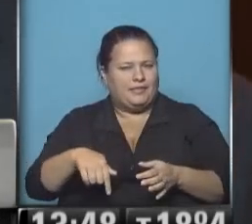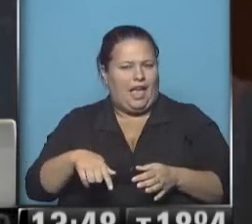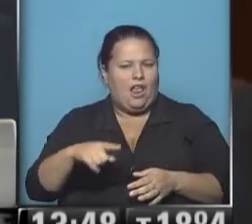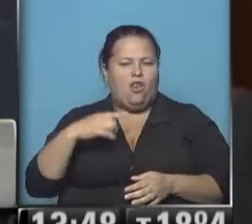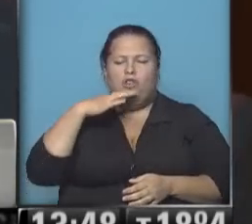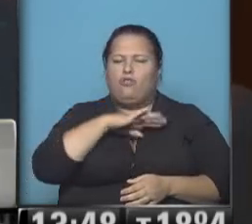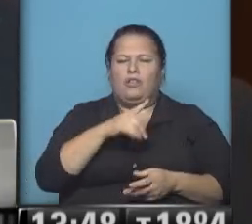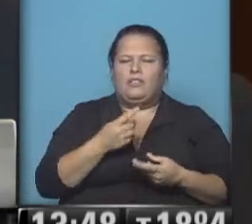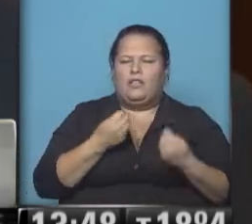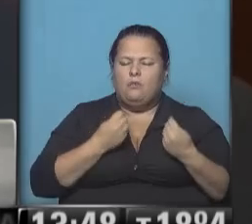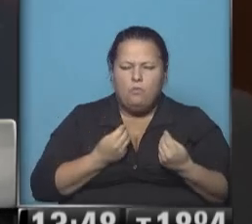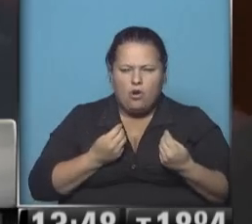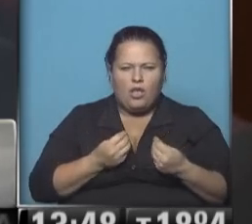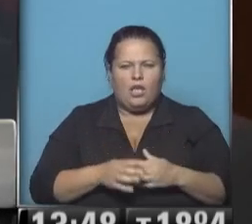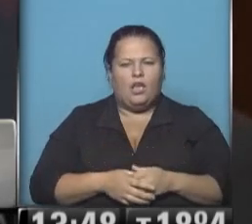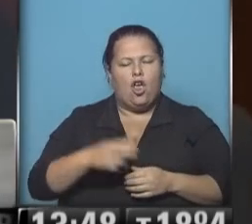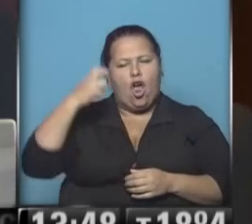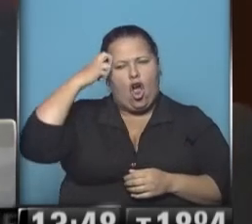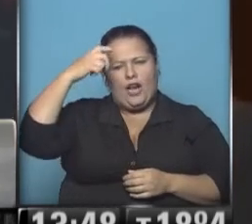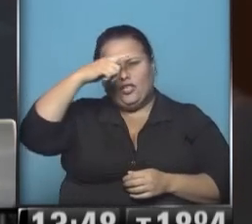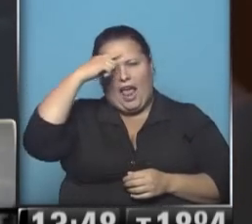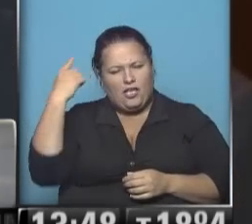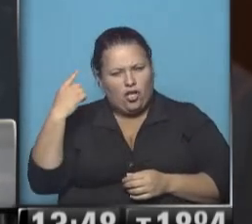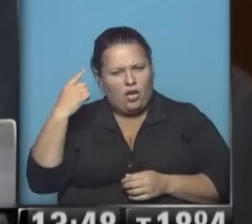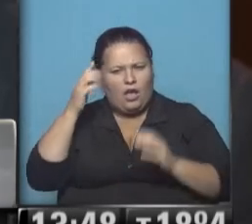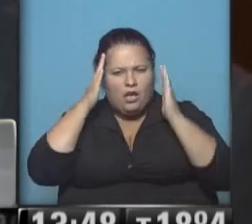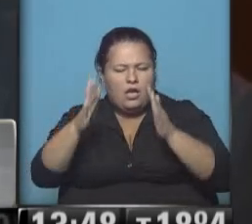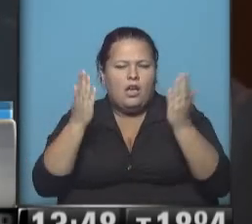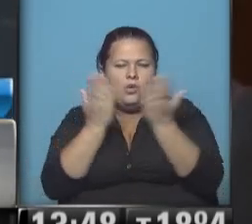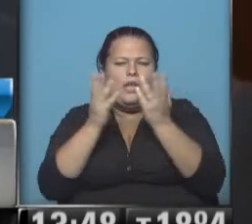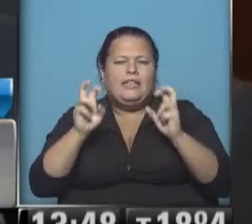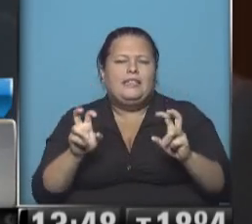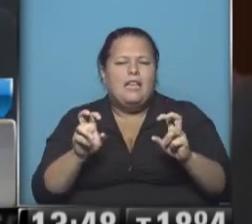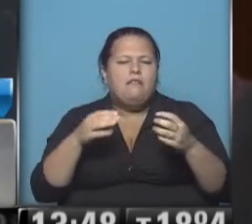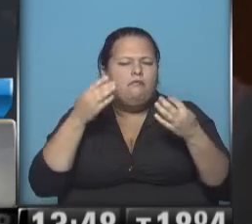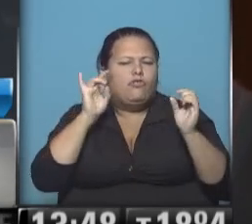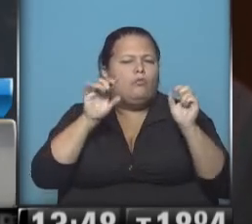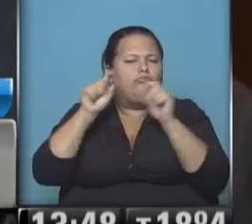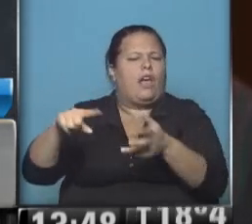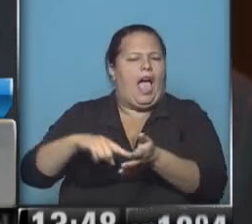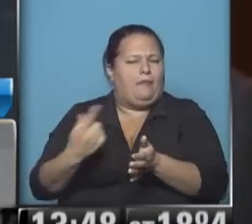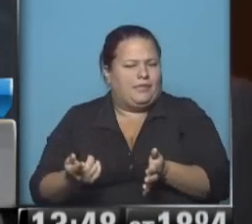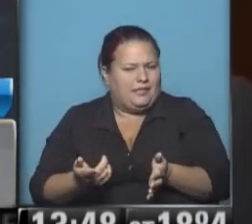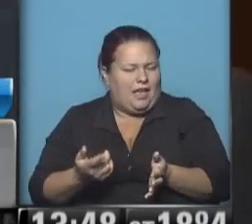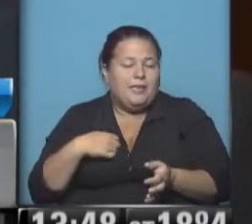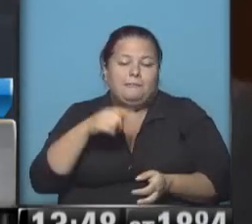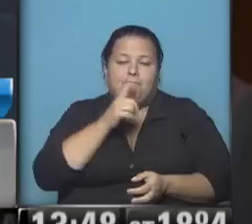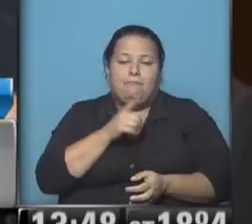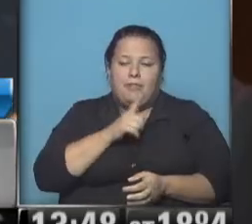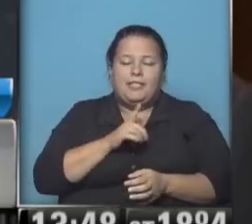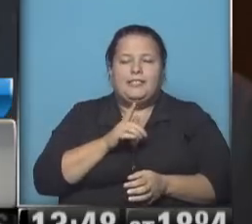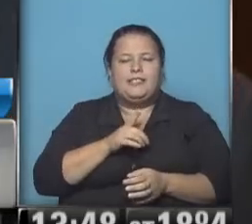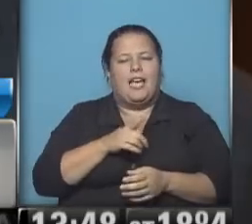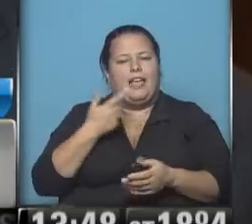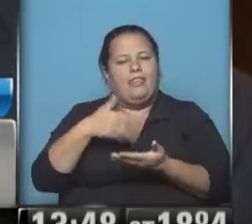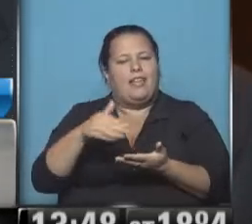entiende por qué el congreso de la nación se aboca a estudiar temas que son de la ciudad de Buenos Aires me parece una